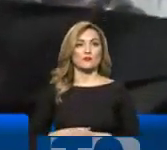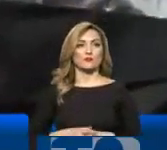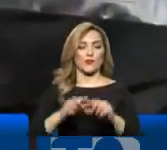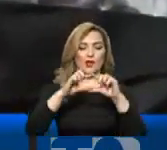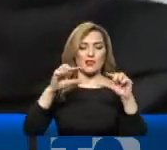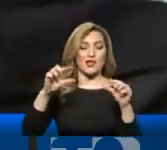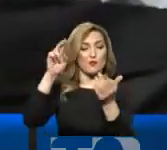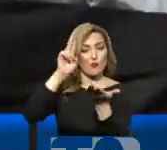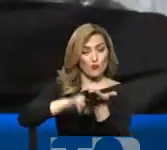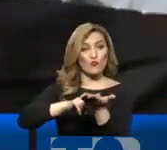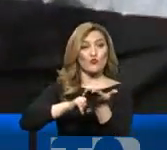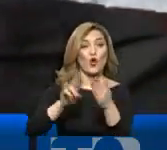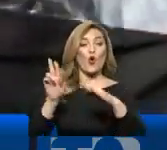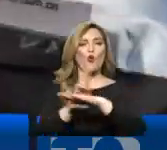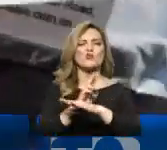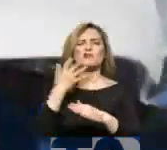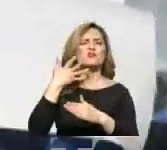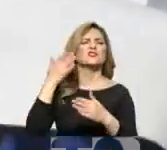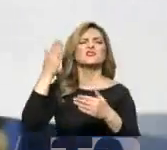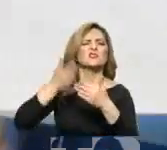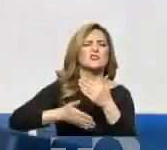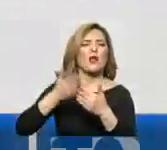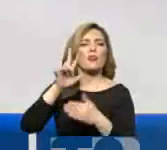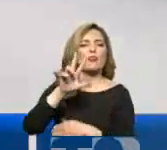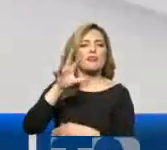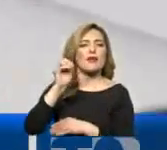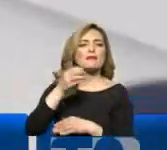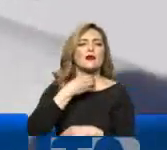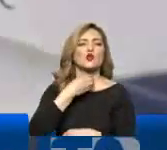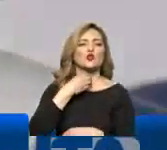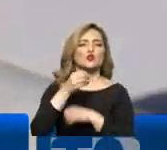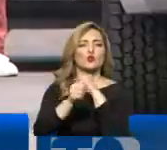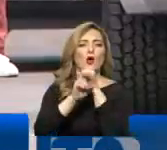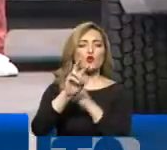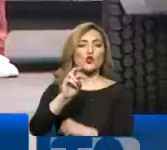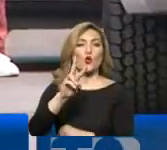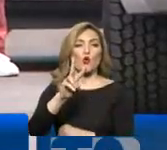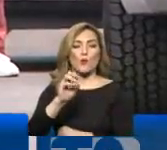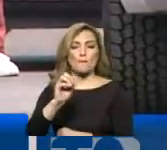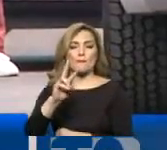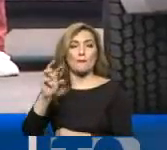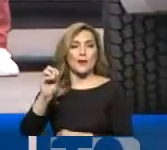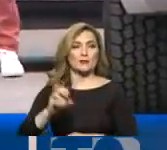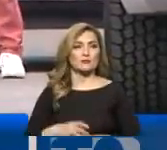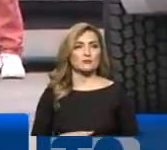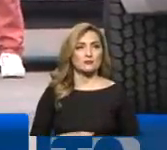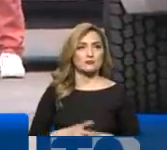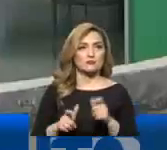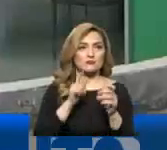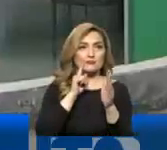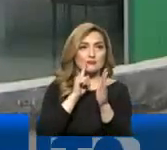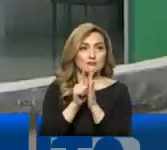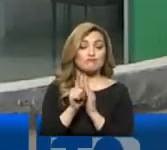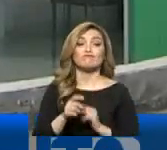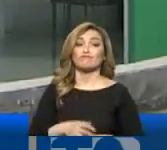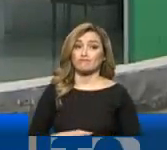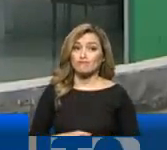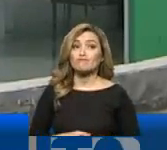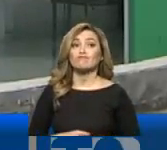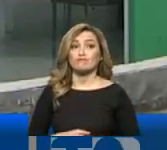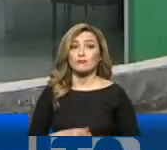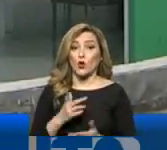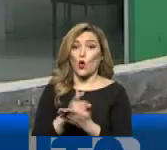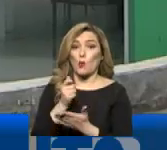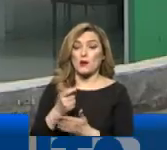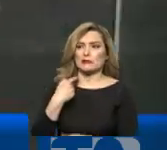etiqueta permitía que se podía utilizar hasta la fecha 30 de agosto del 2020. Gracias a las denuncias de ciudadanos que fueron afectados por la